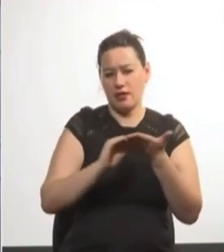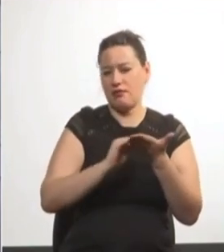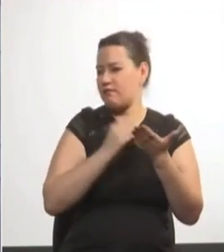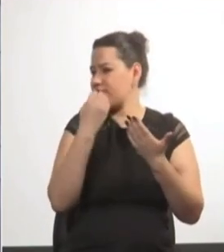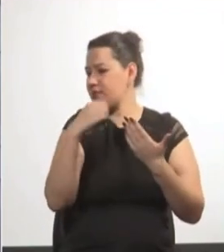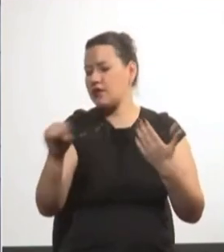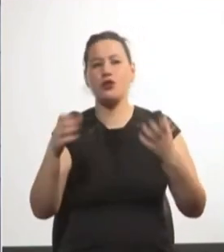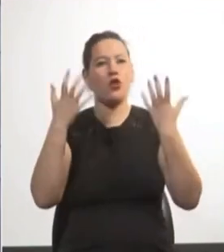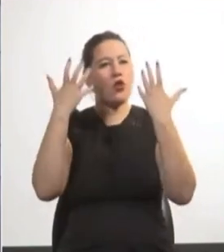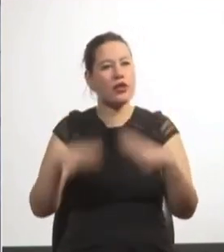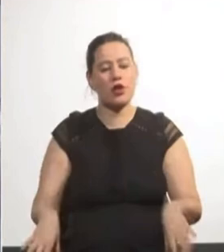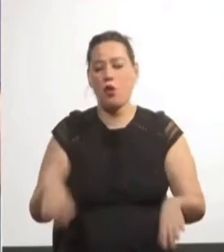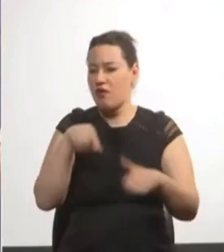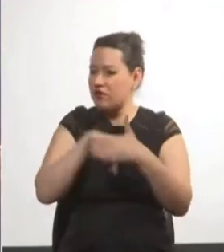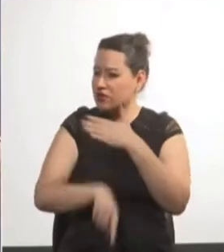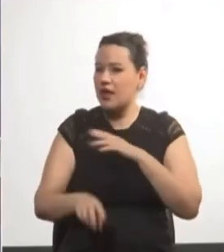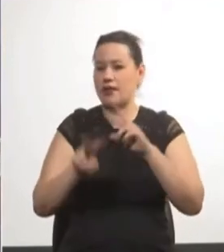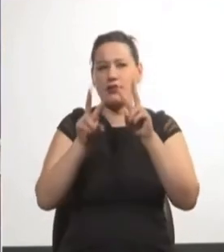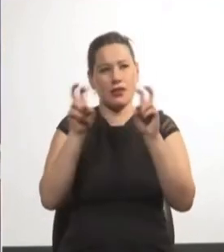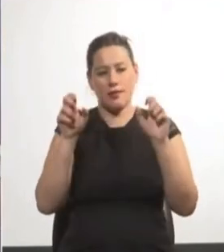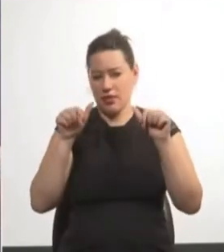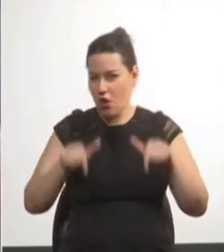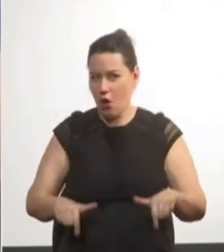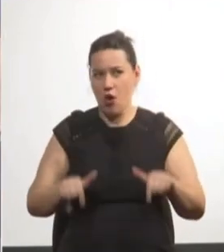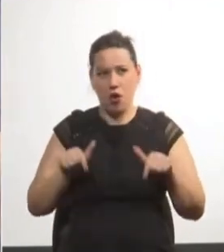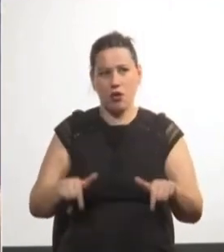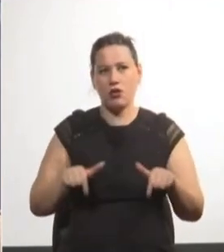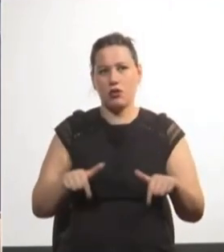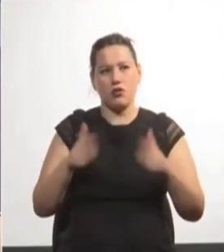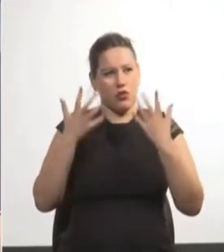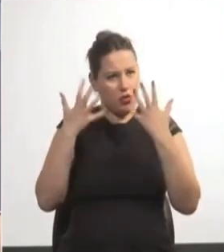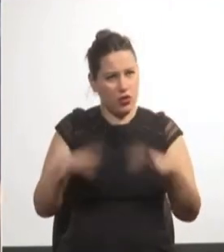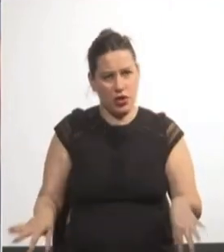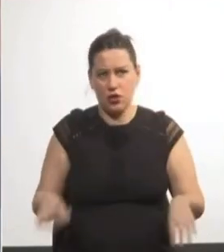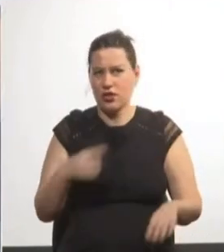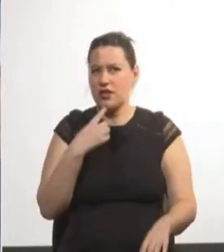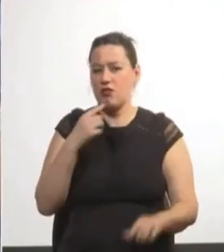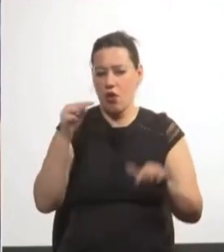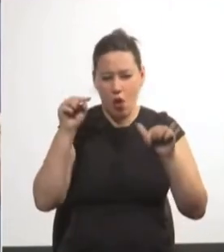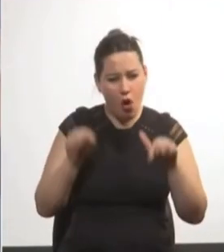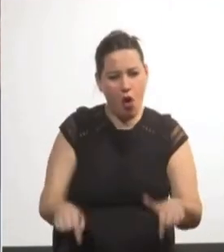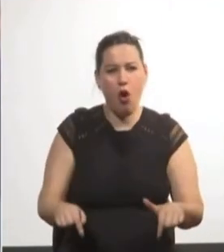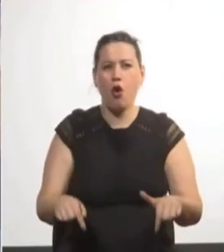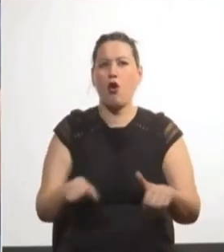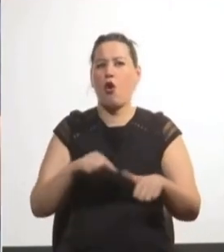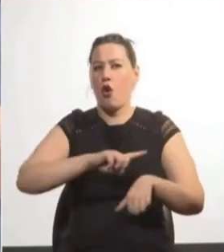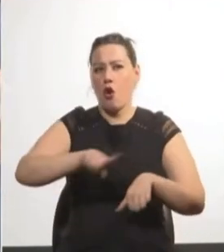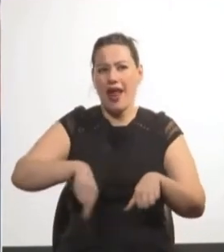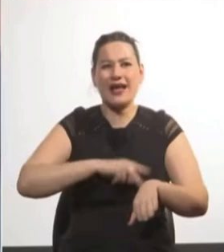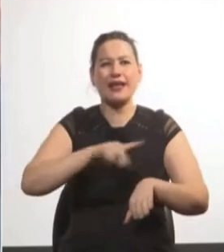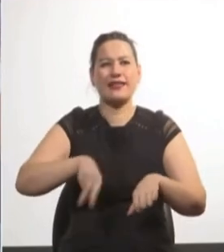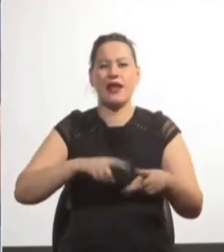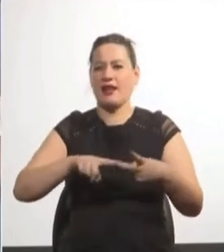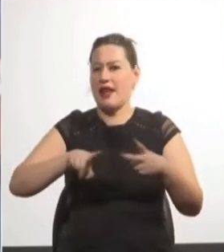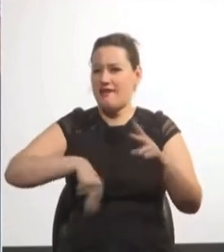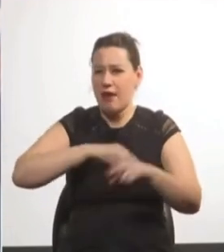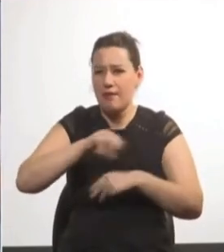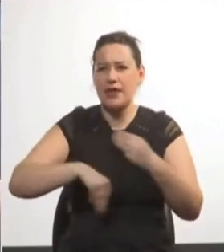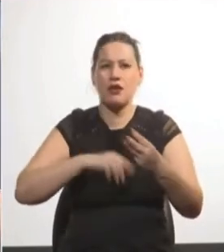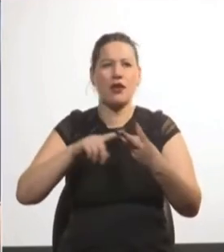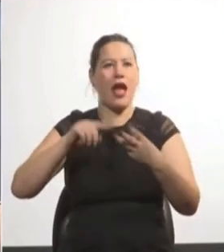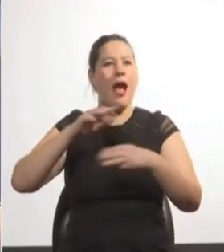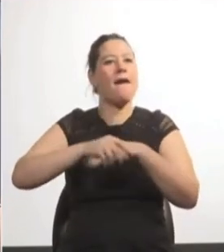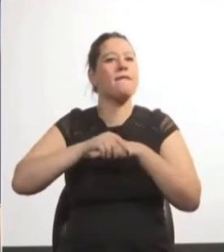Y no quiero profundizar en el hoy. No quiero profundizar en el hoy, ni en las horas extras, ni en los familiares, ni en los amigos